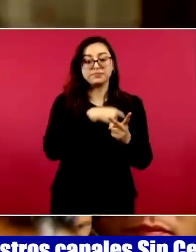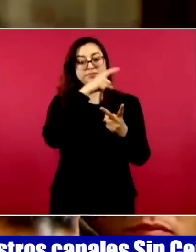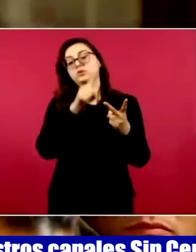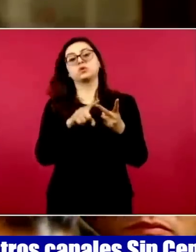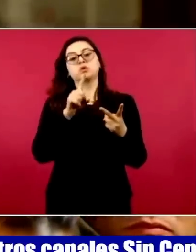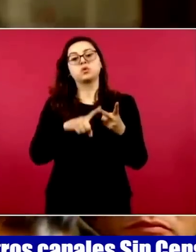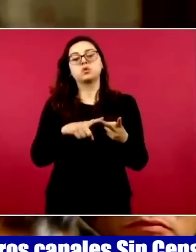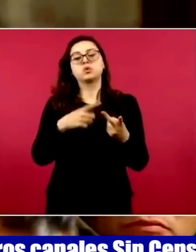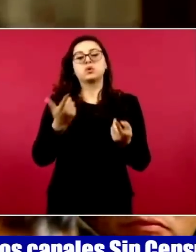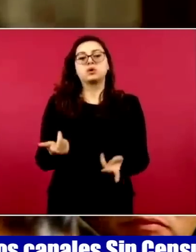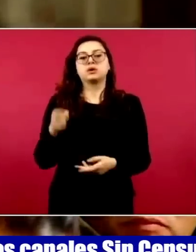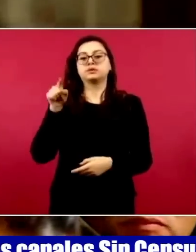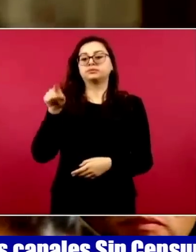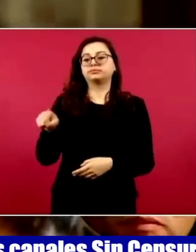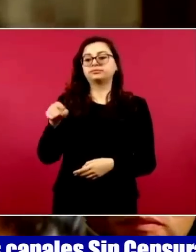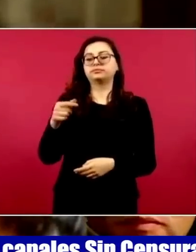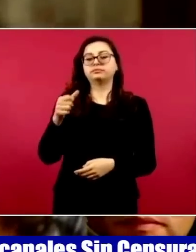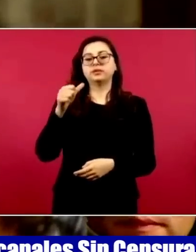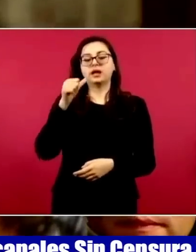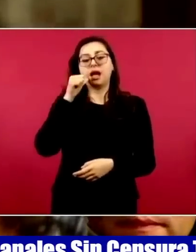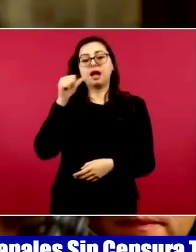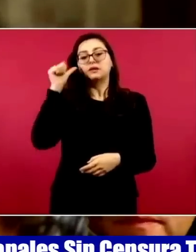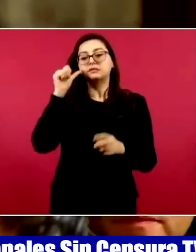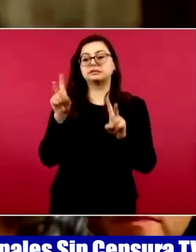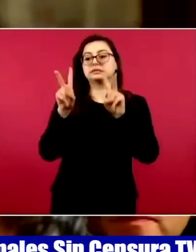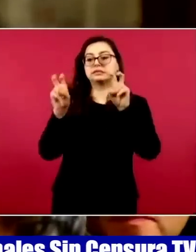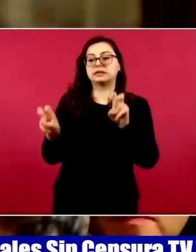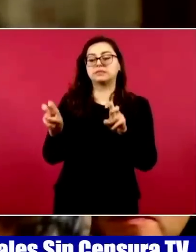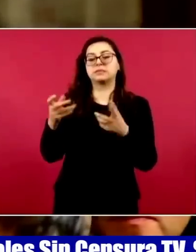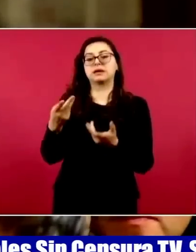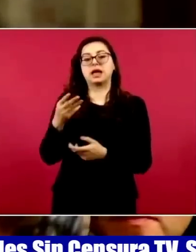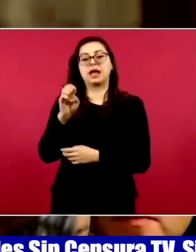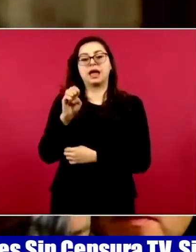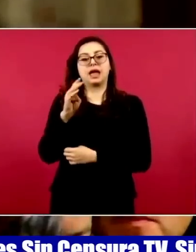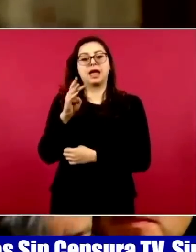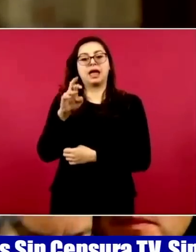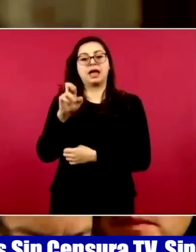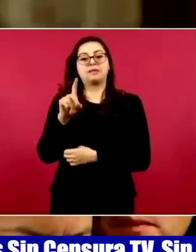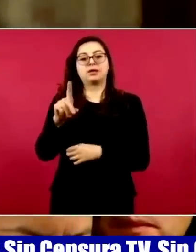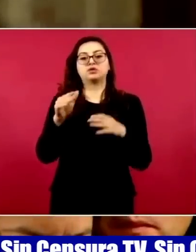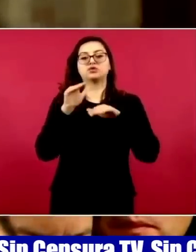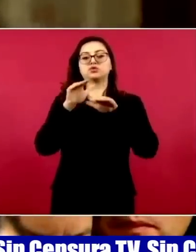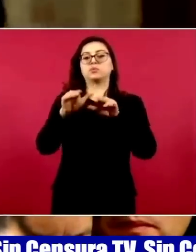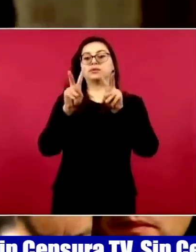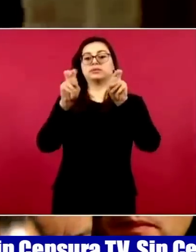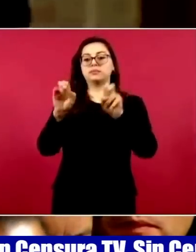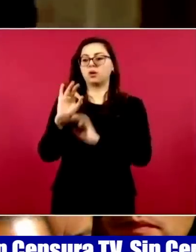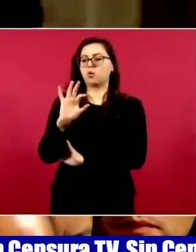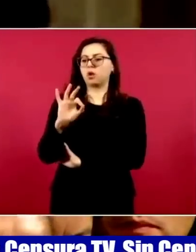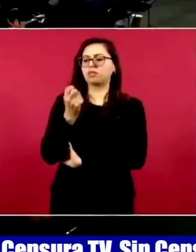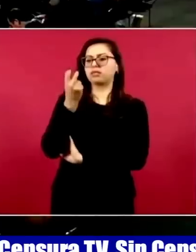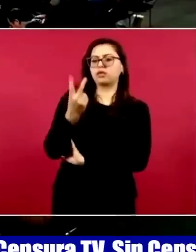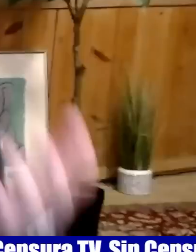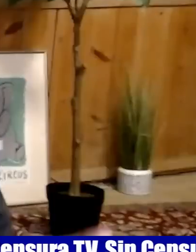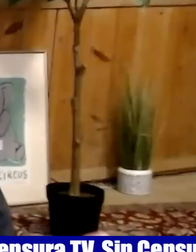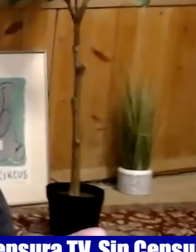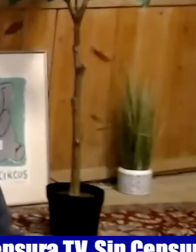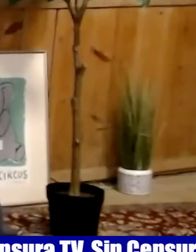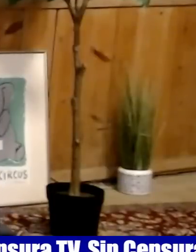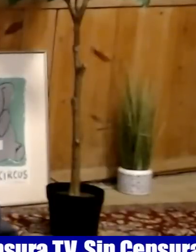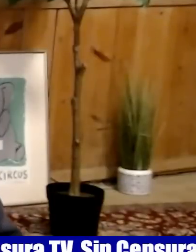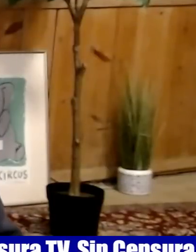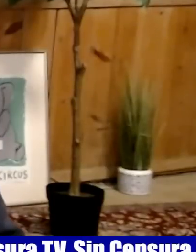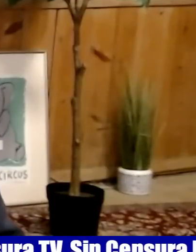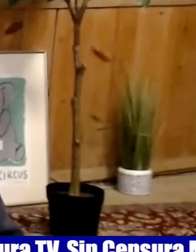Ebrard hablaría sobre Bueno, y el después, título fíjese, le hace 42. un planteamiento sobre Marcelo Ebrard y le insiste después de esto al presidente en que si se puede